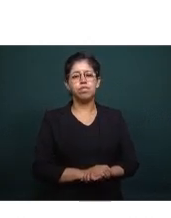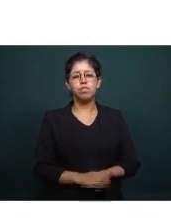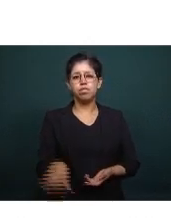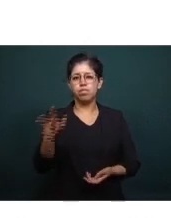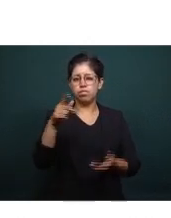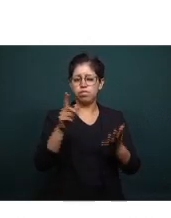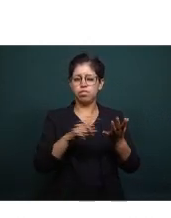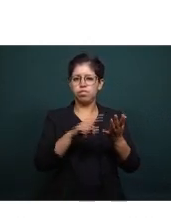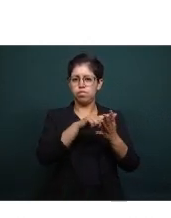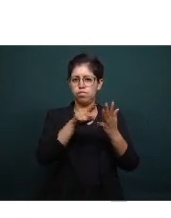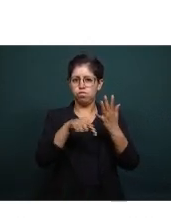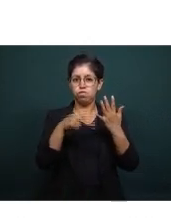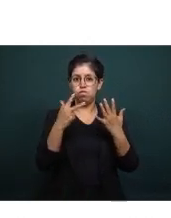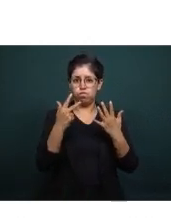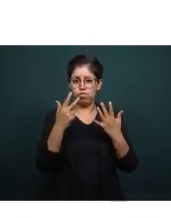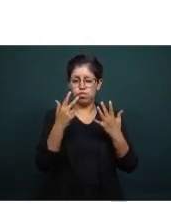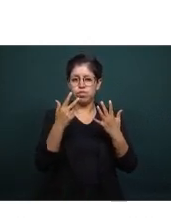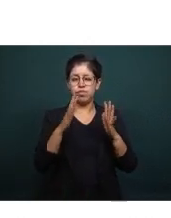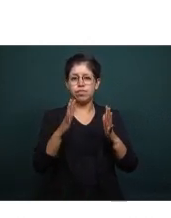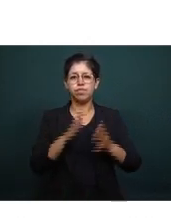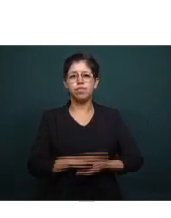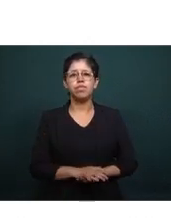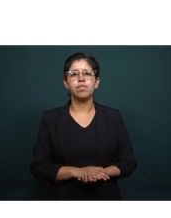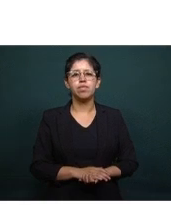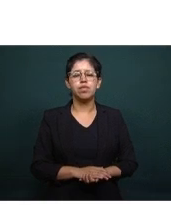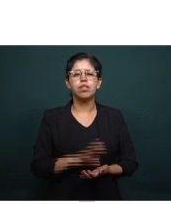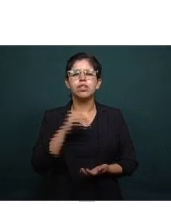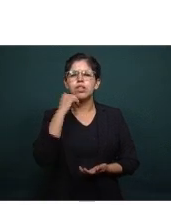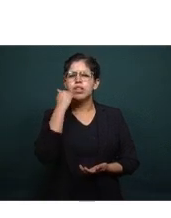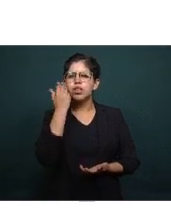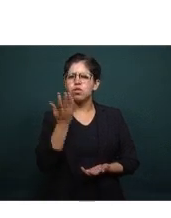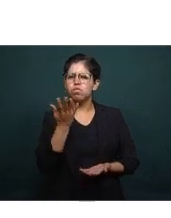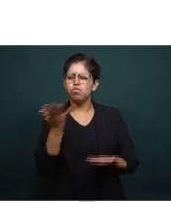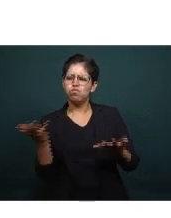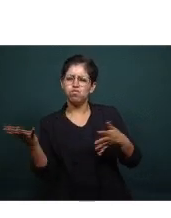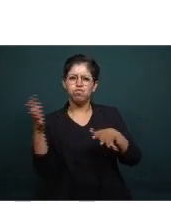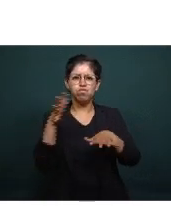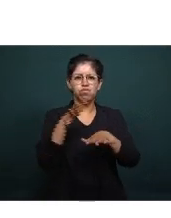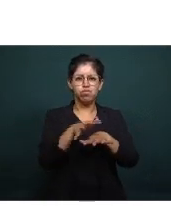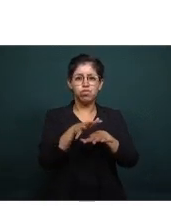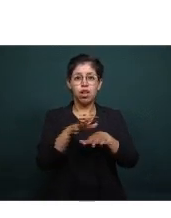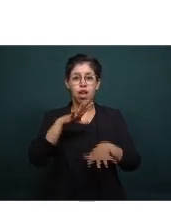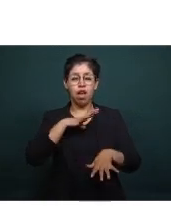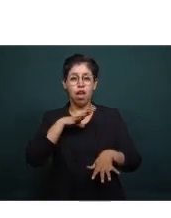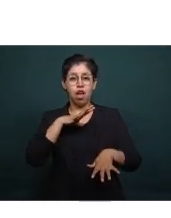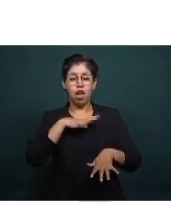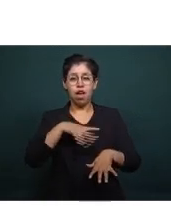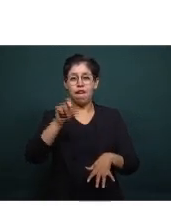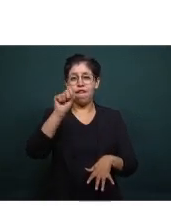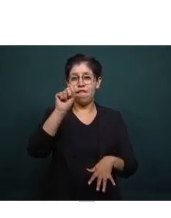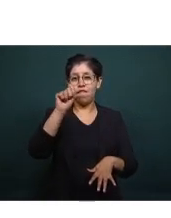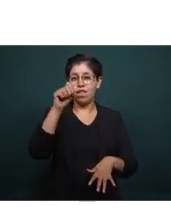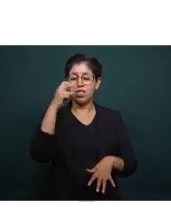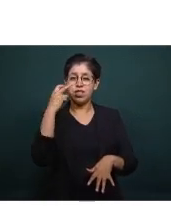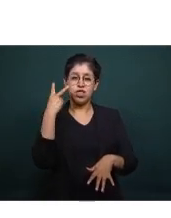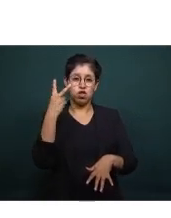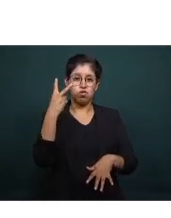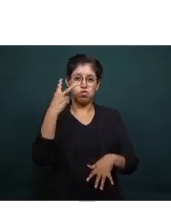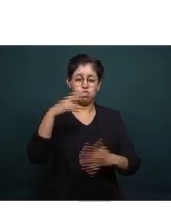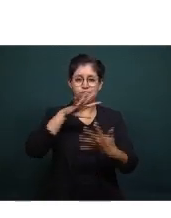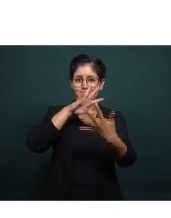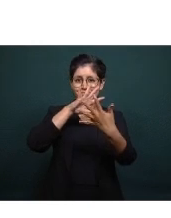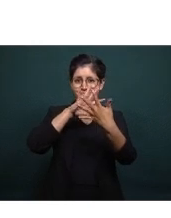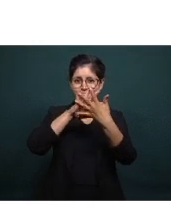8 vemos el trabajo que se está haciendo en la reinserción social. Tenemos 22 centros penitenciarios en el Estado de México con